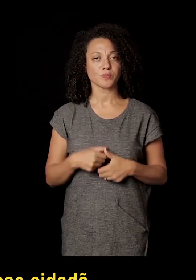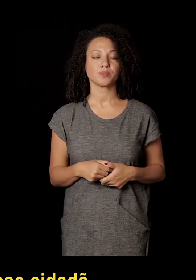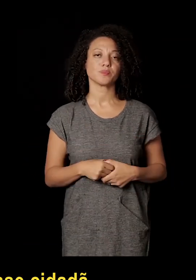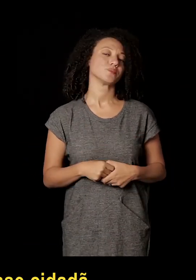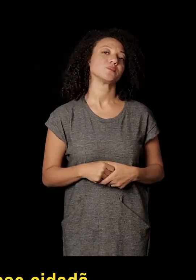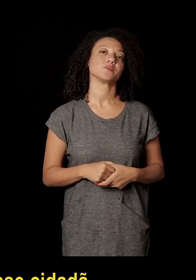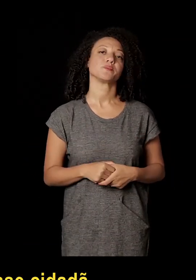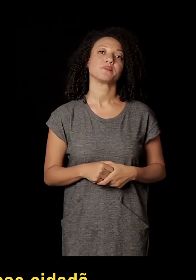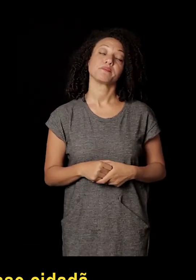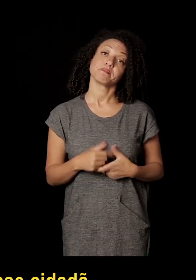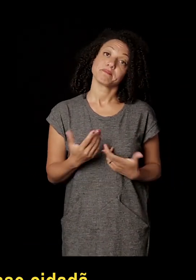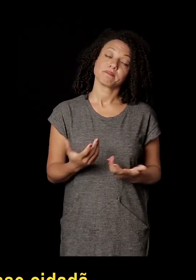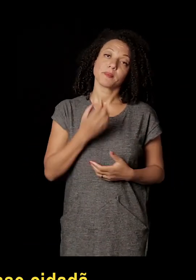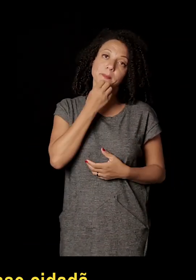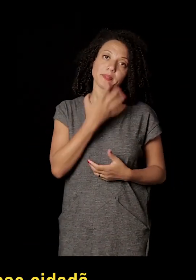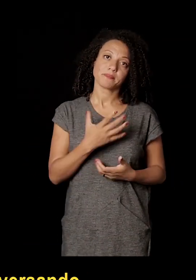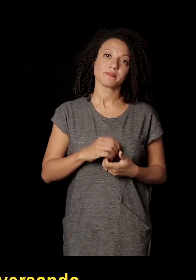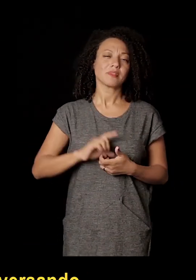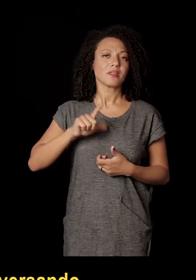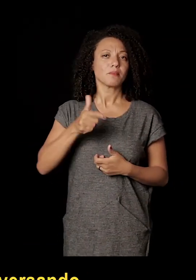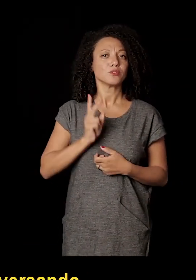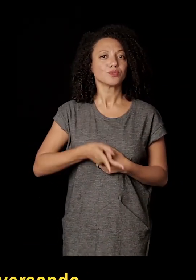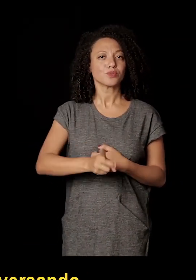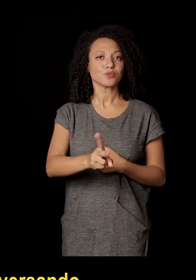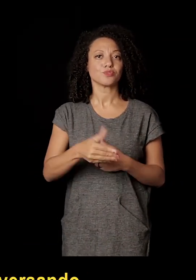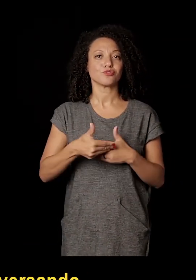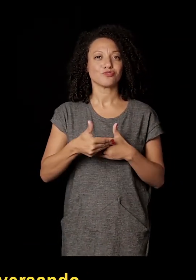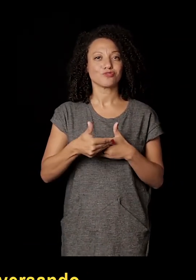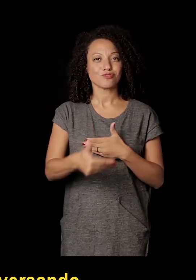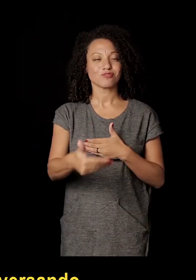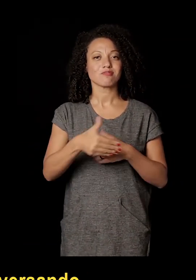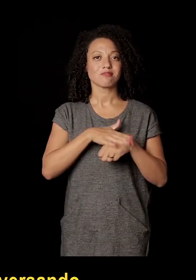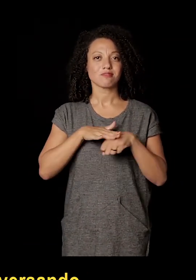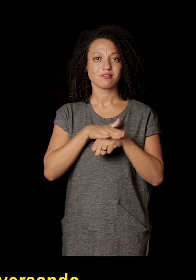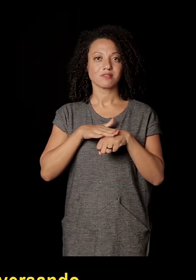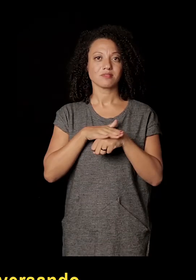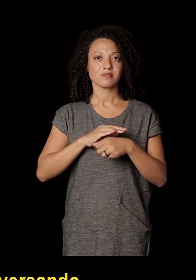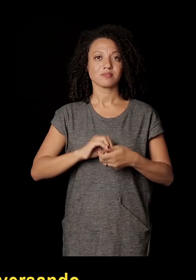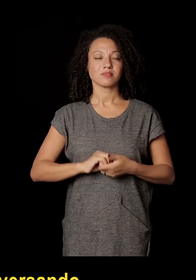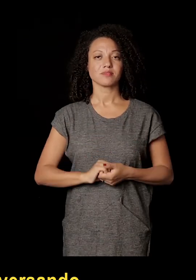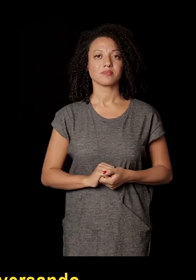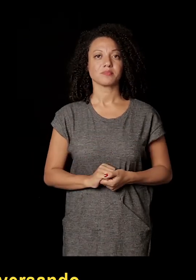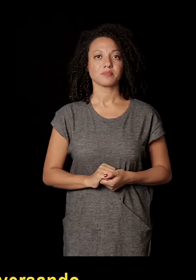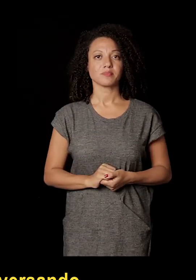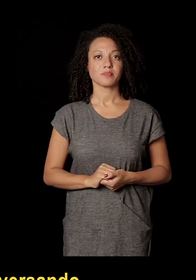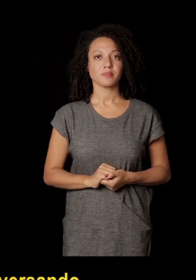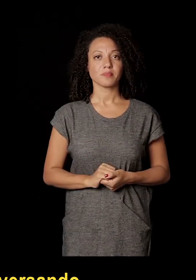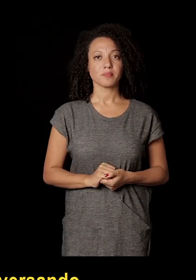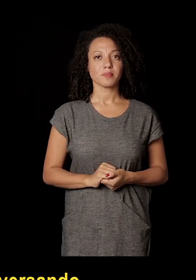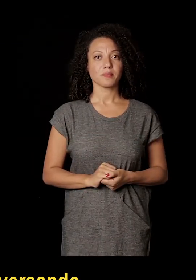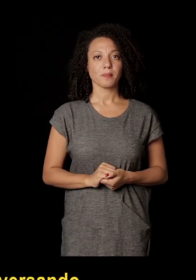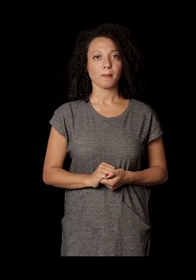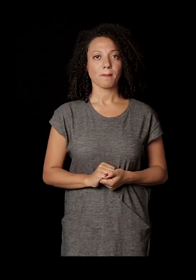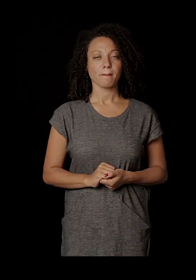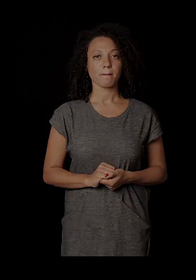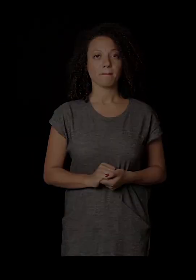fotografía como activismo. Bueno, y después seguimos conversando.